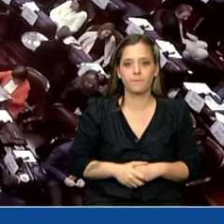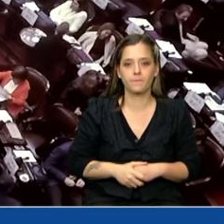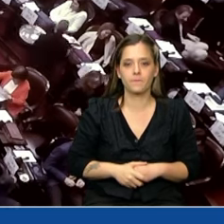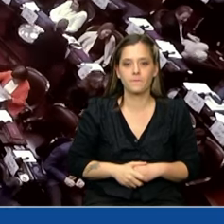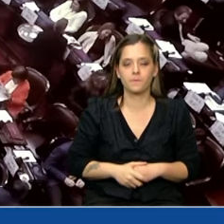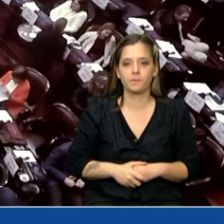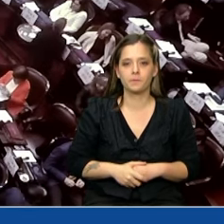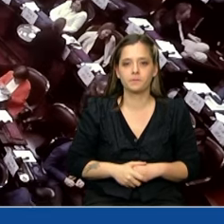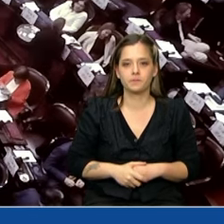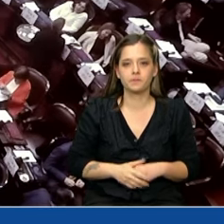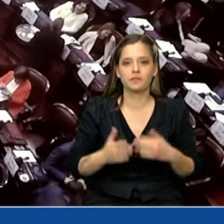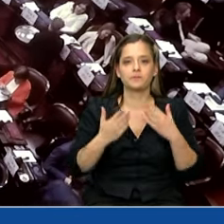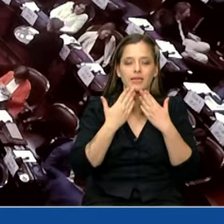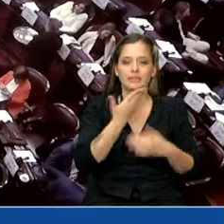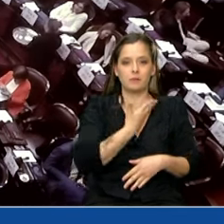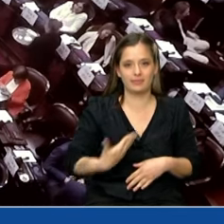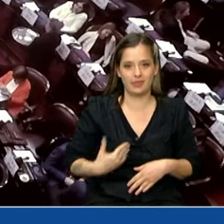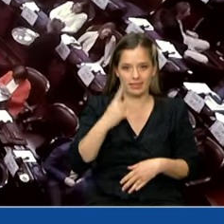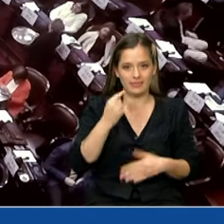Sánchez Gracias